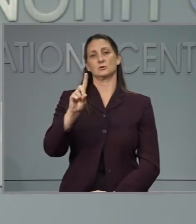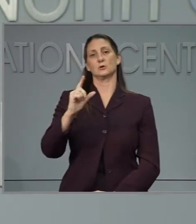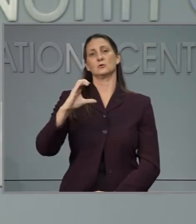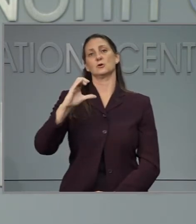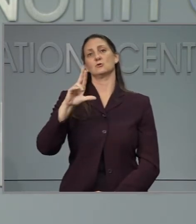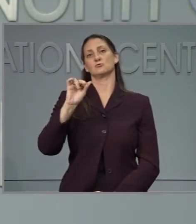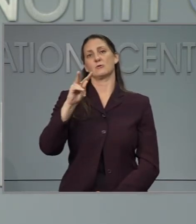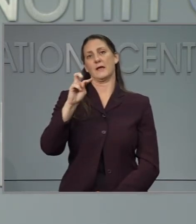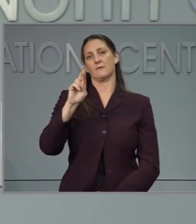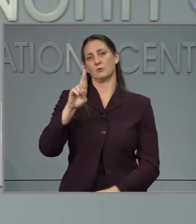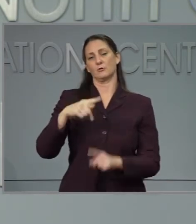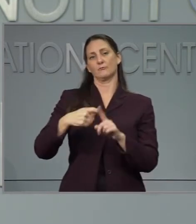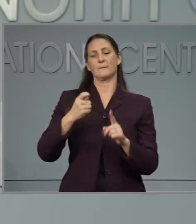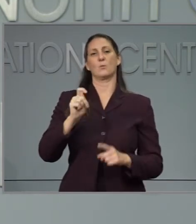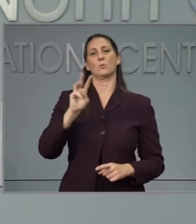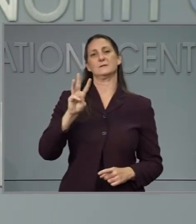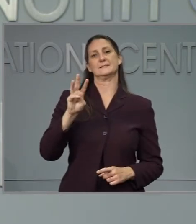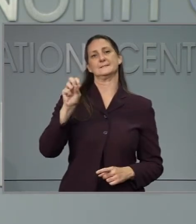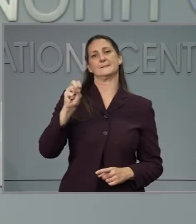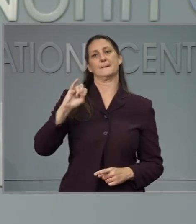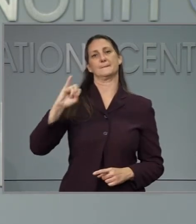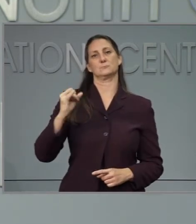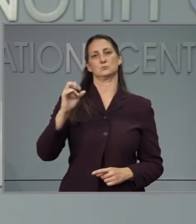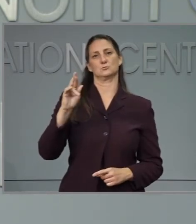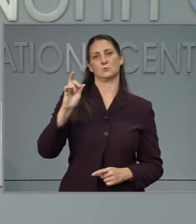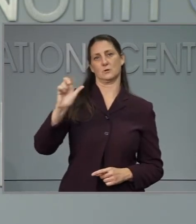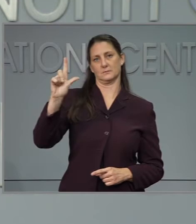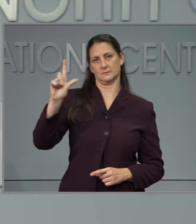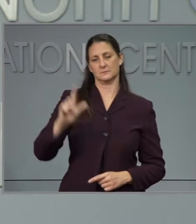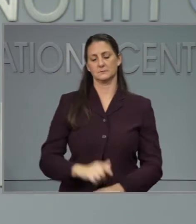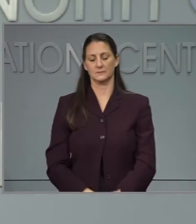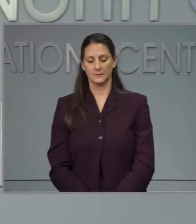Richard Craver, de Winston-Salem Journal.